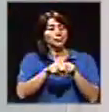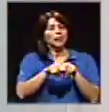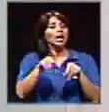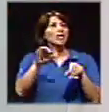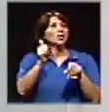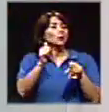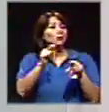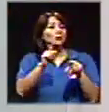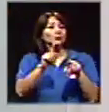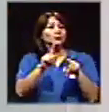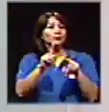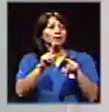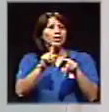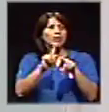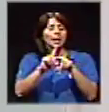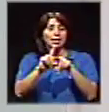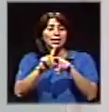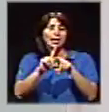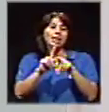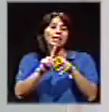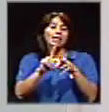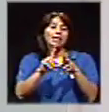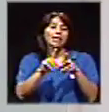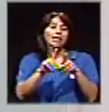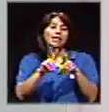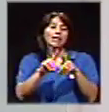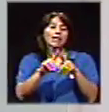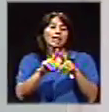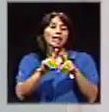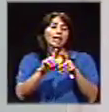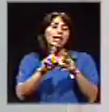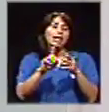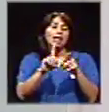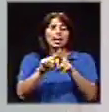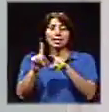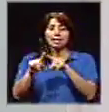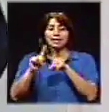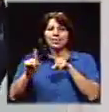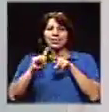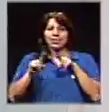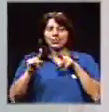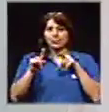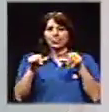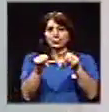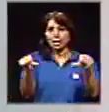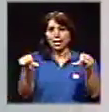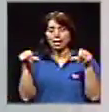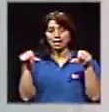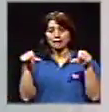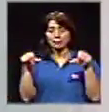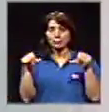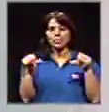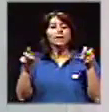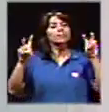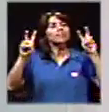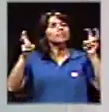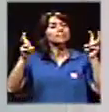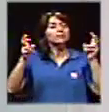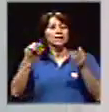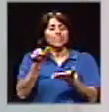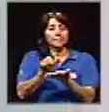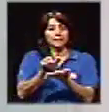que es básicamente el tema de las finanzas públicas, como genérico, y en